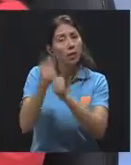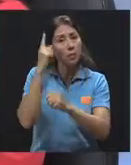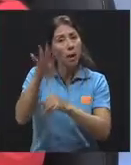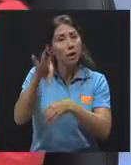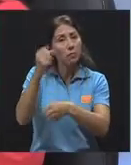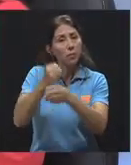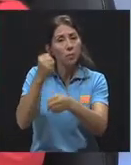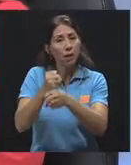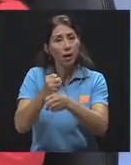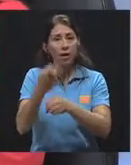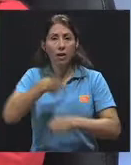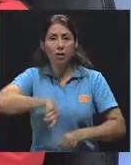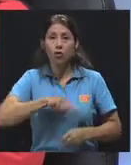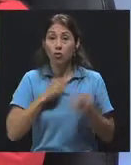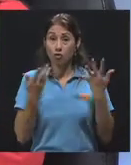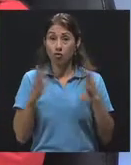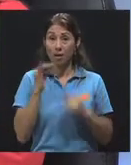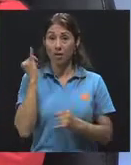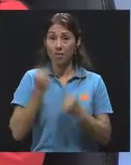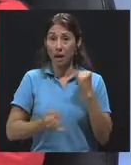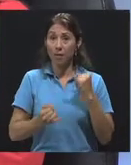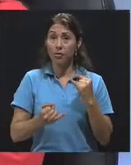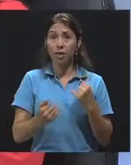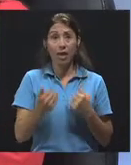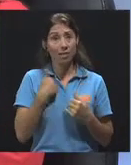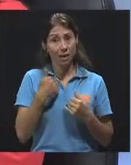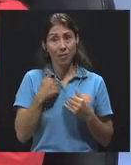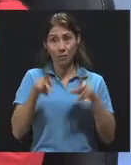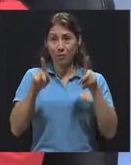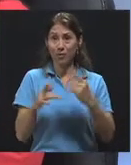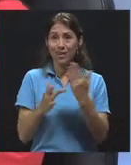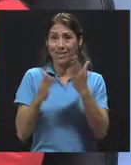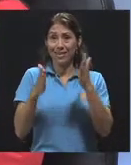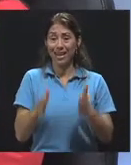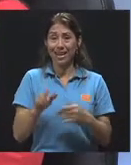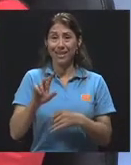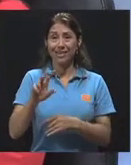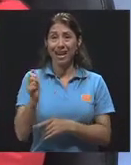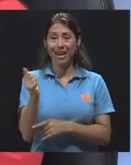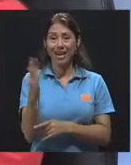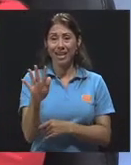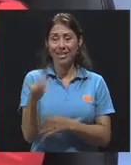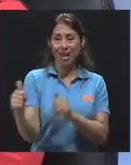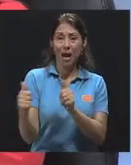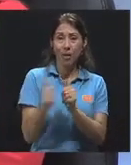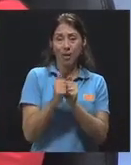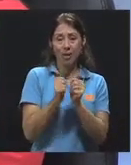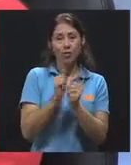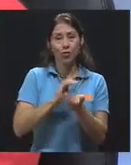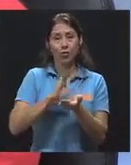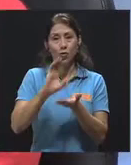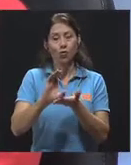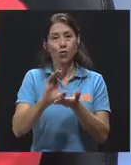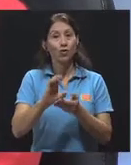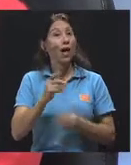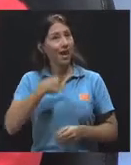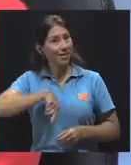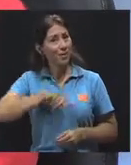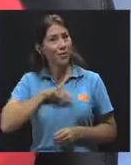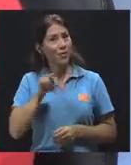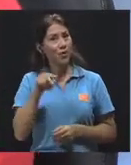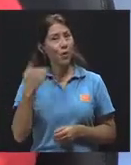Nosotros ahora que terminamos, hemos tenido la dicha de tener técnicos de Canal 15 acompañándonos uh-huh. En los cursos de...